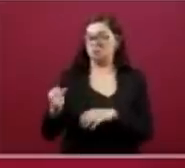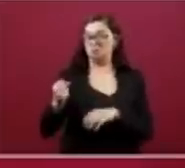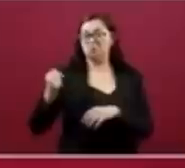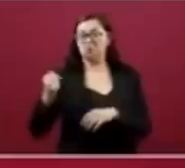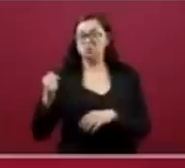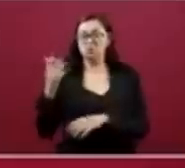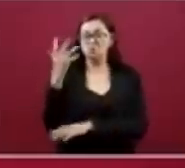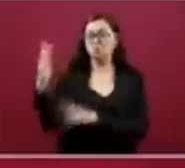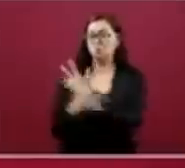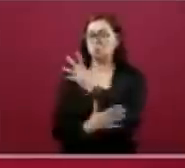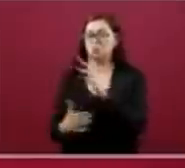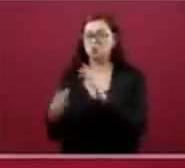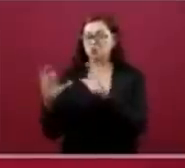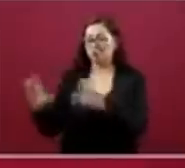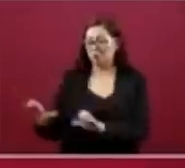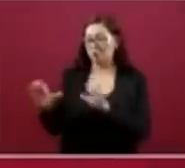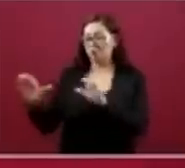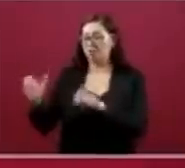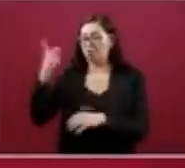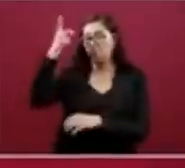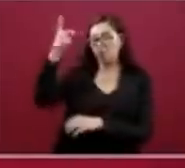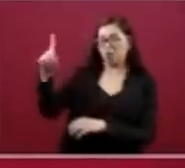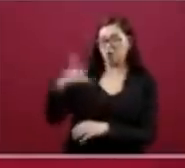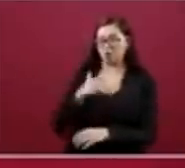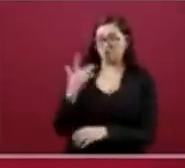los bosques,